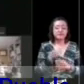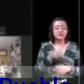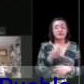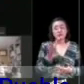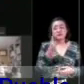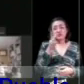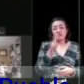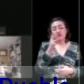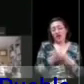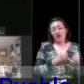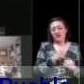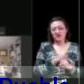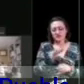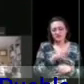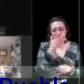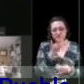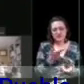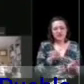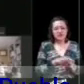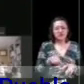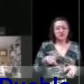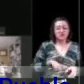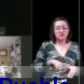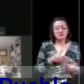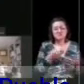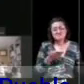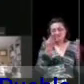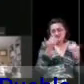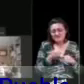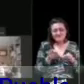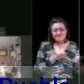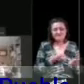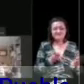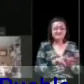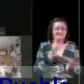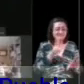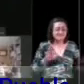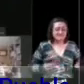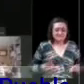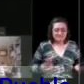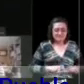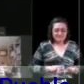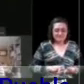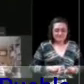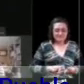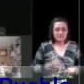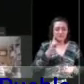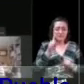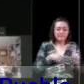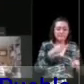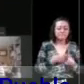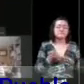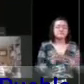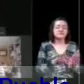años con un penoso desempeño del gobierno actual que se ha caracterizado por más